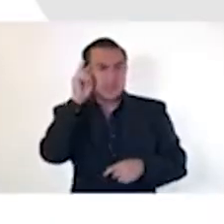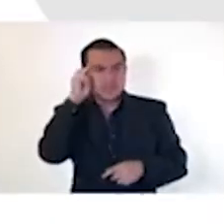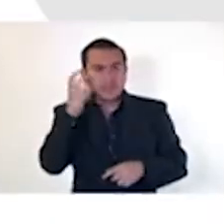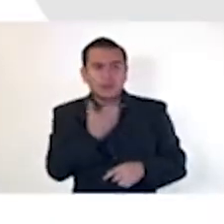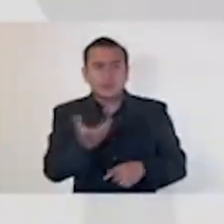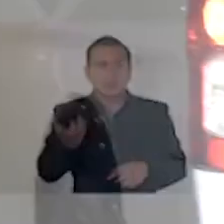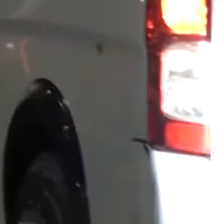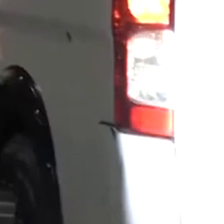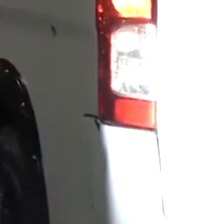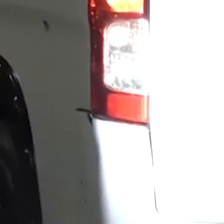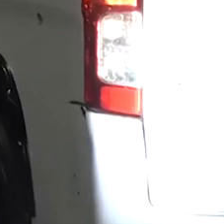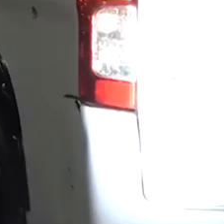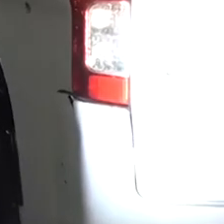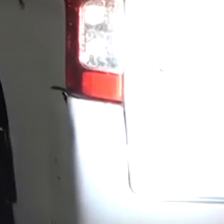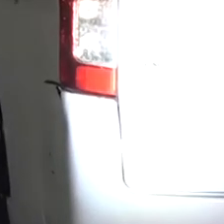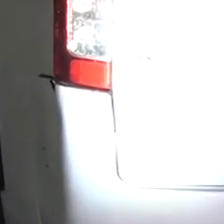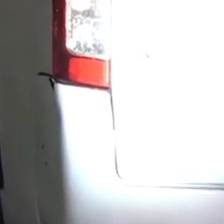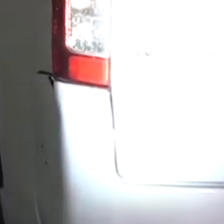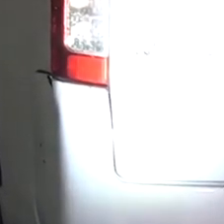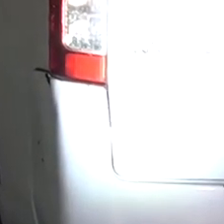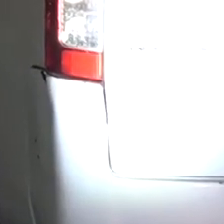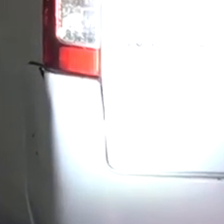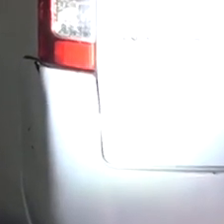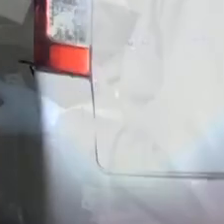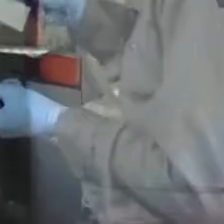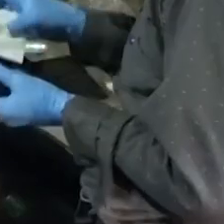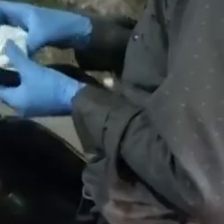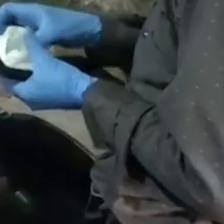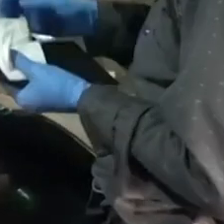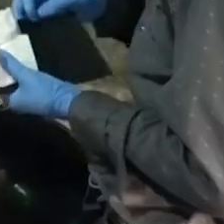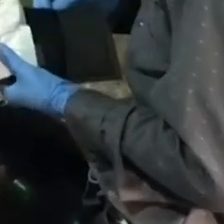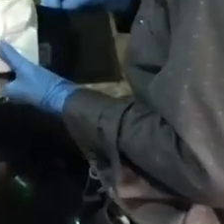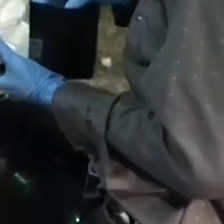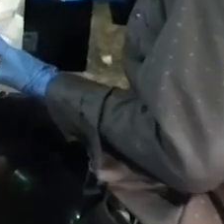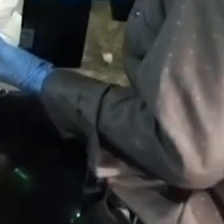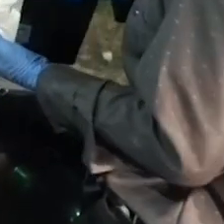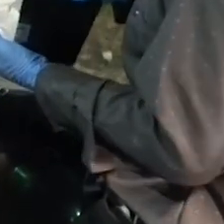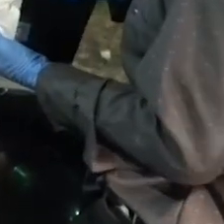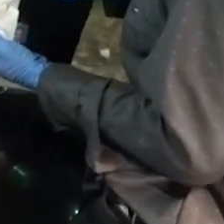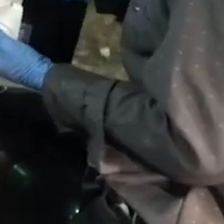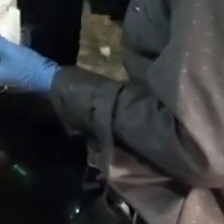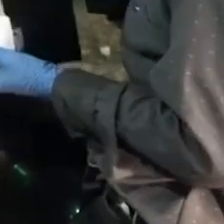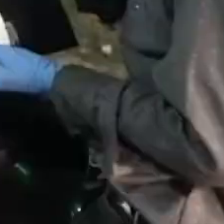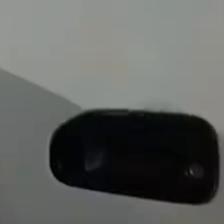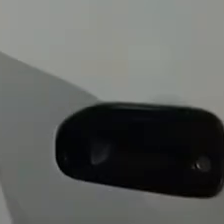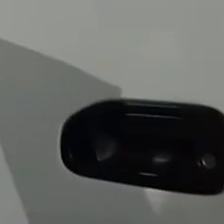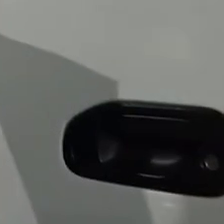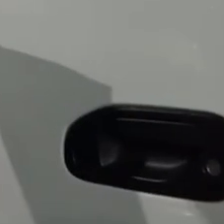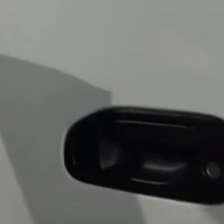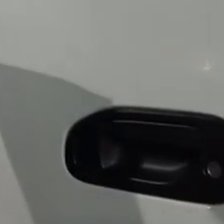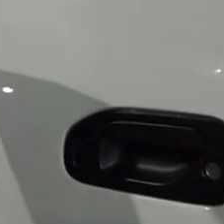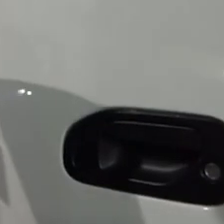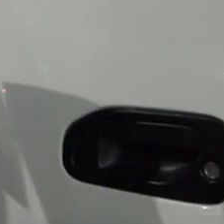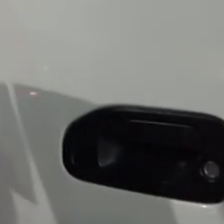decretada el pasado 21 de marzo la ampliación será de 15 días más es decir los salvadoreños tendrán que permanecer en sus